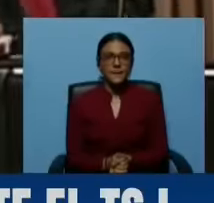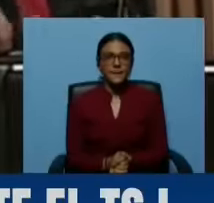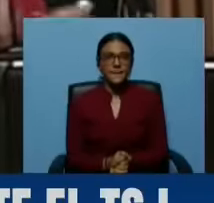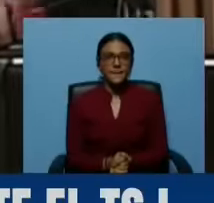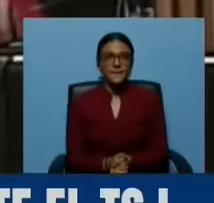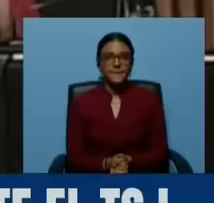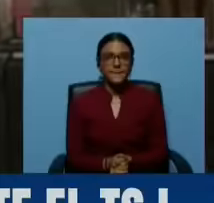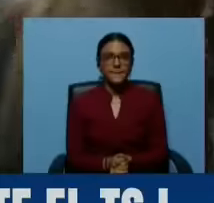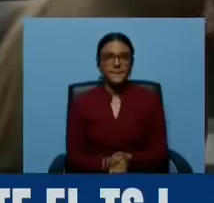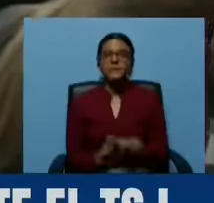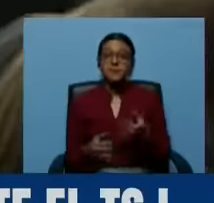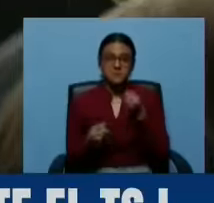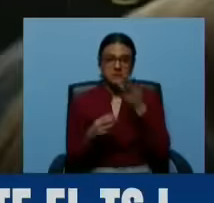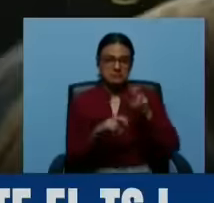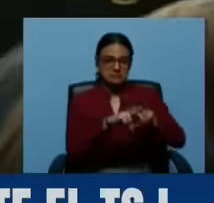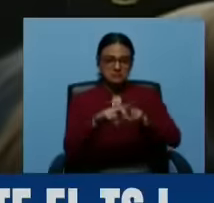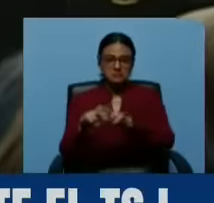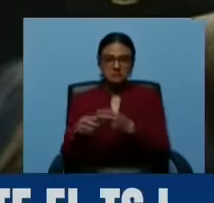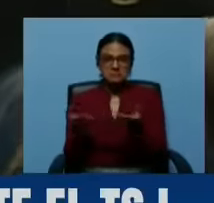¿Pueden sentarse?